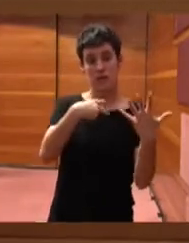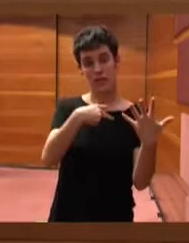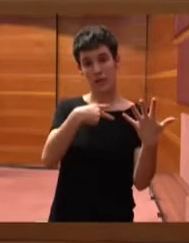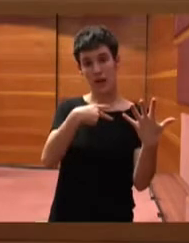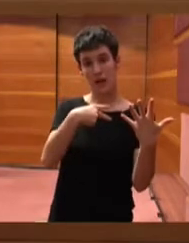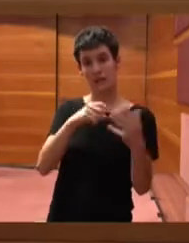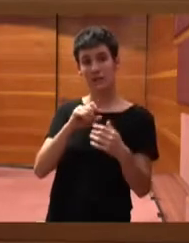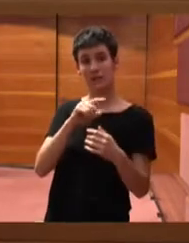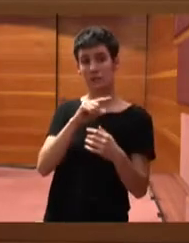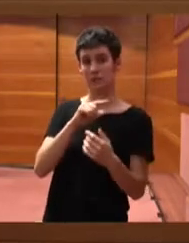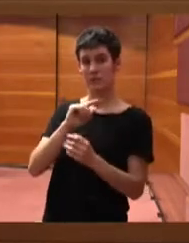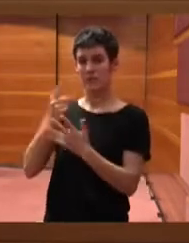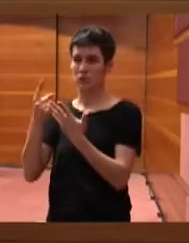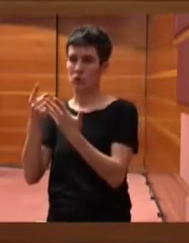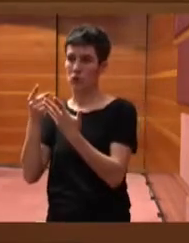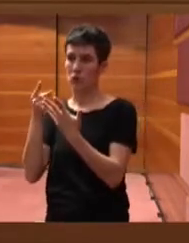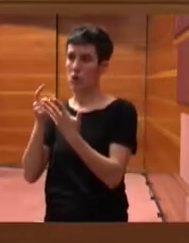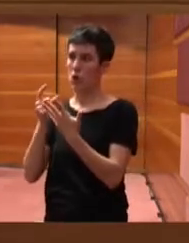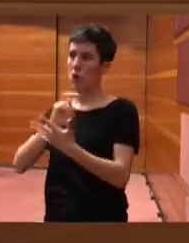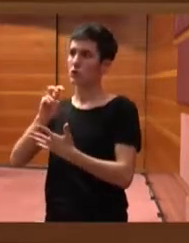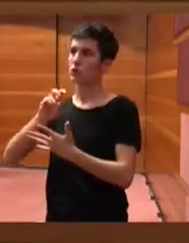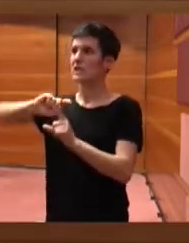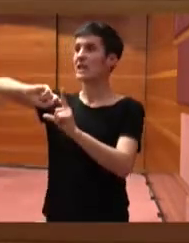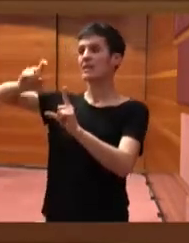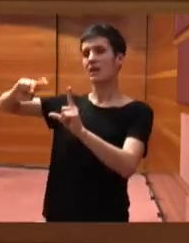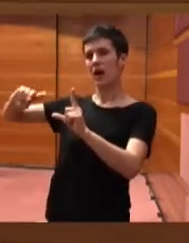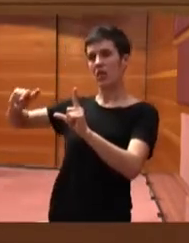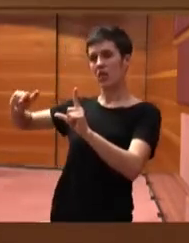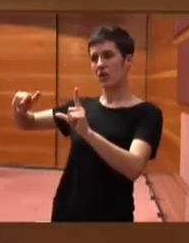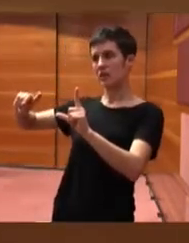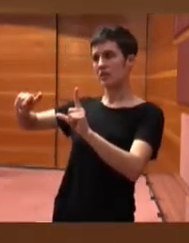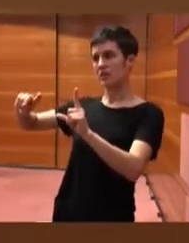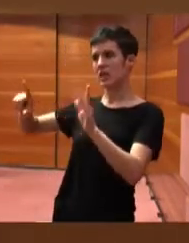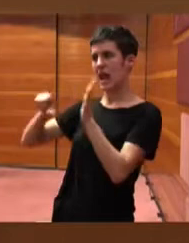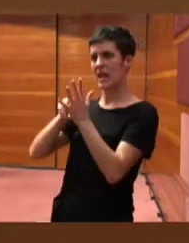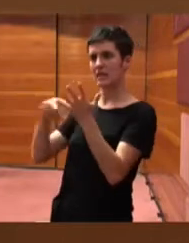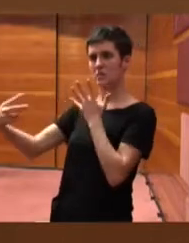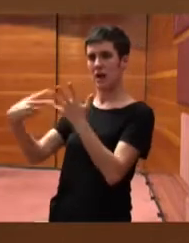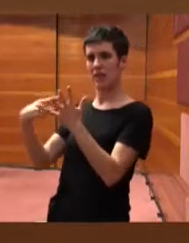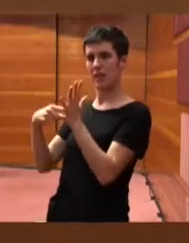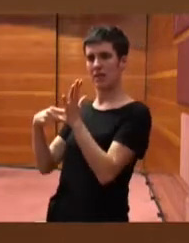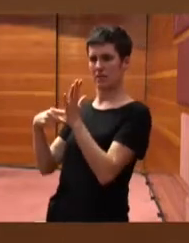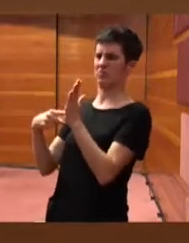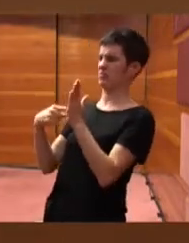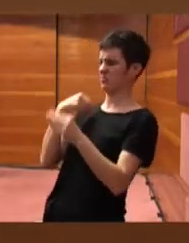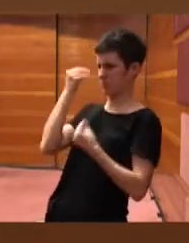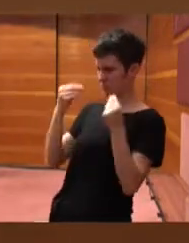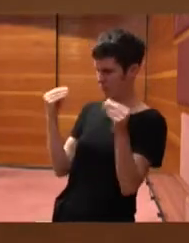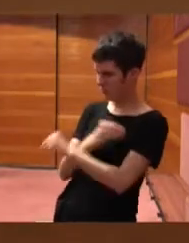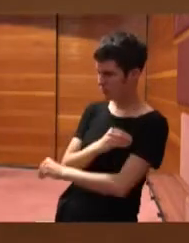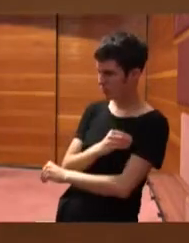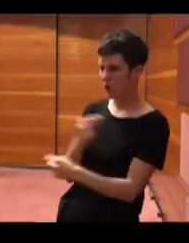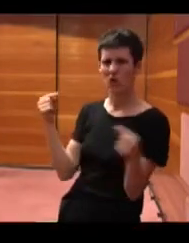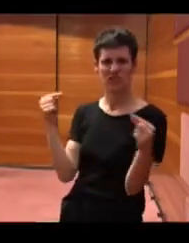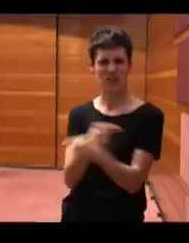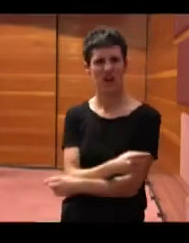y un sexto que se llama y otros indicadores provenientes de la ley de transparencia. Digo, ¿no será al revés? Que